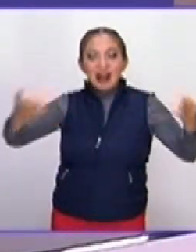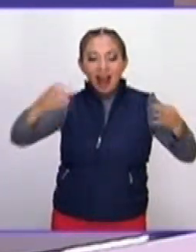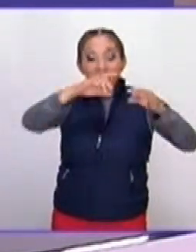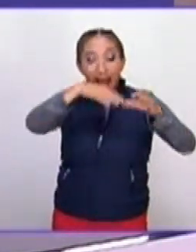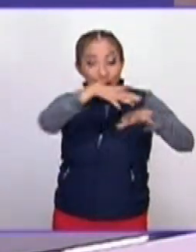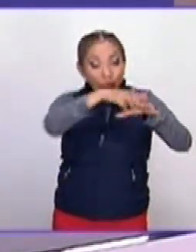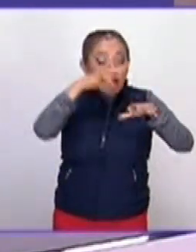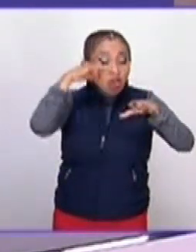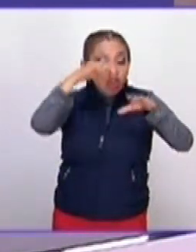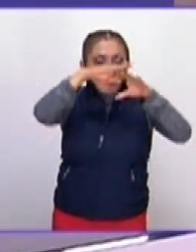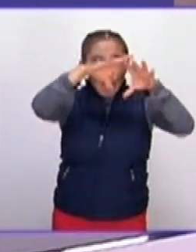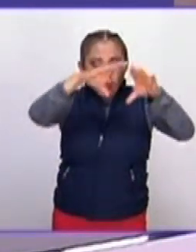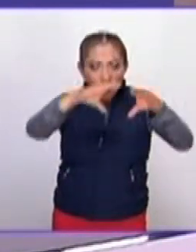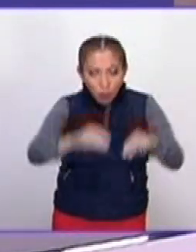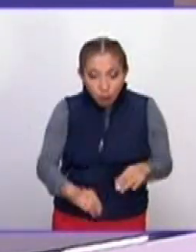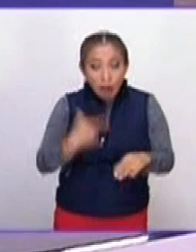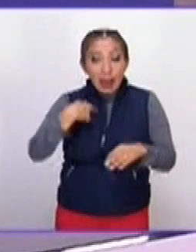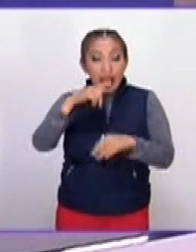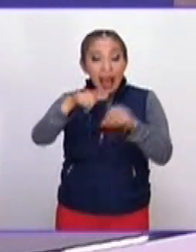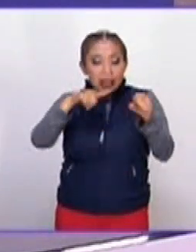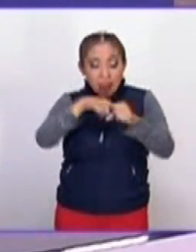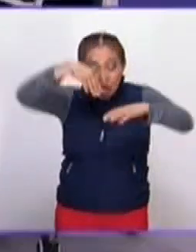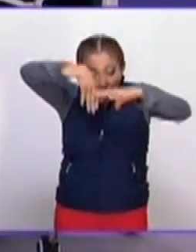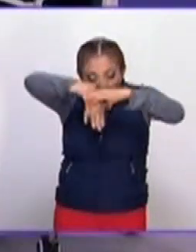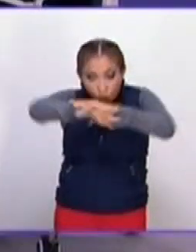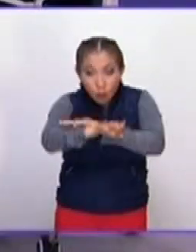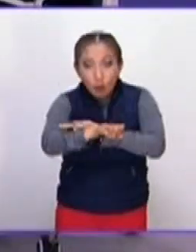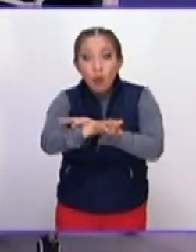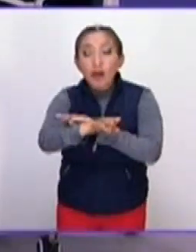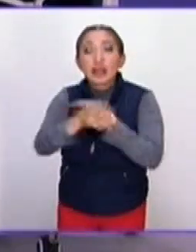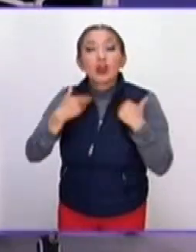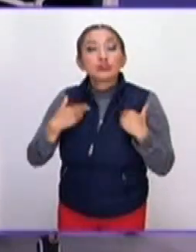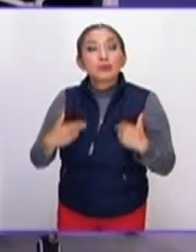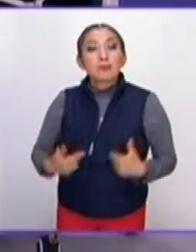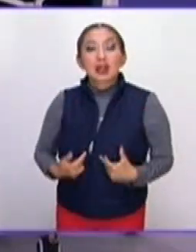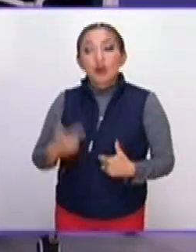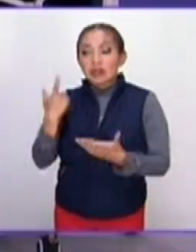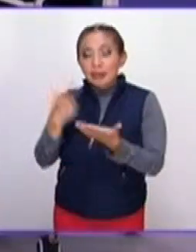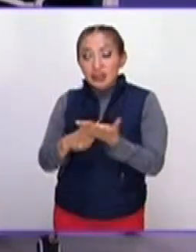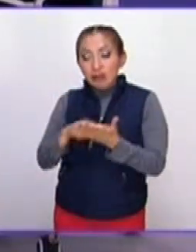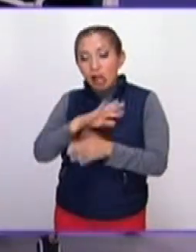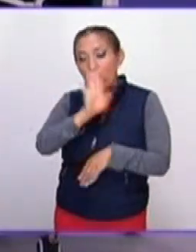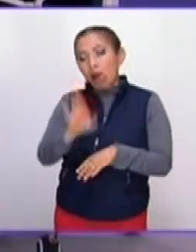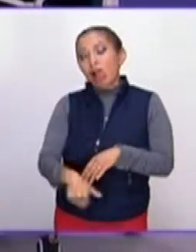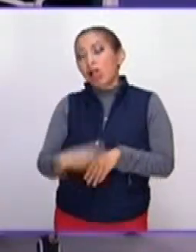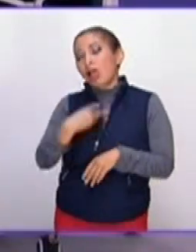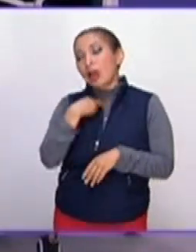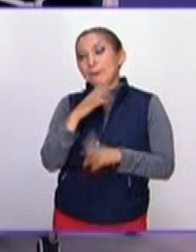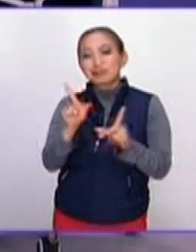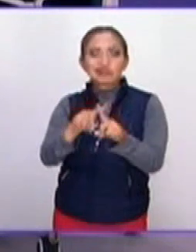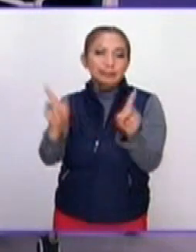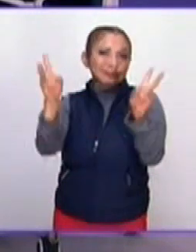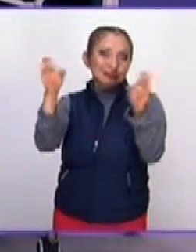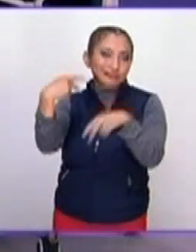bajó. Los animales entonces entran a las cuevas, los seres humanos quedan ahí adentro, mueren por situaciones